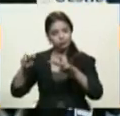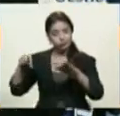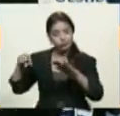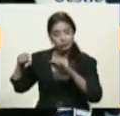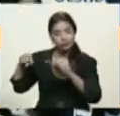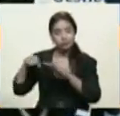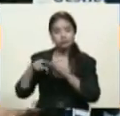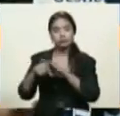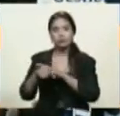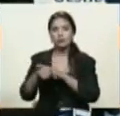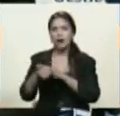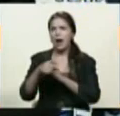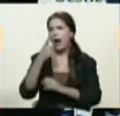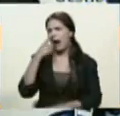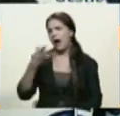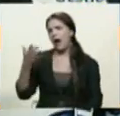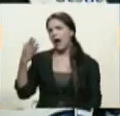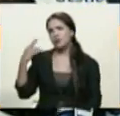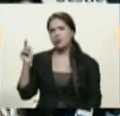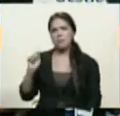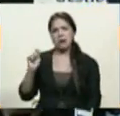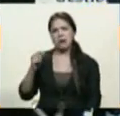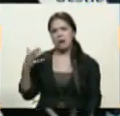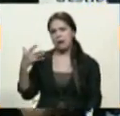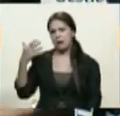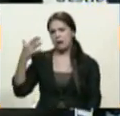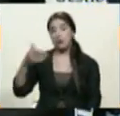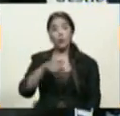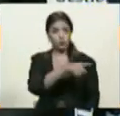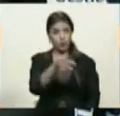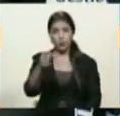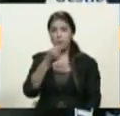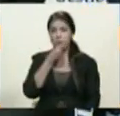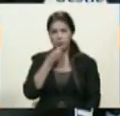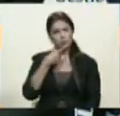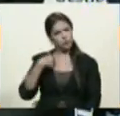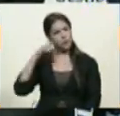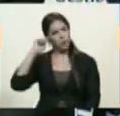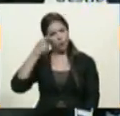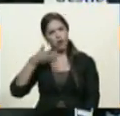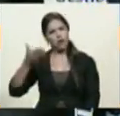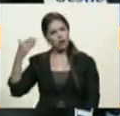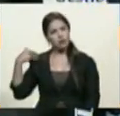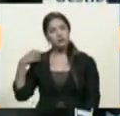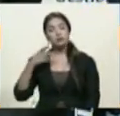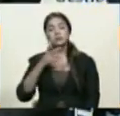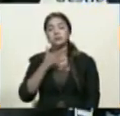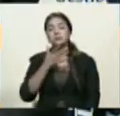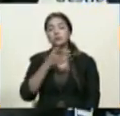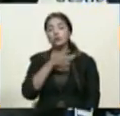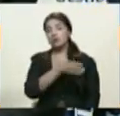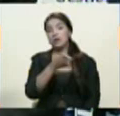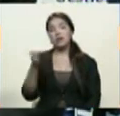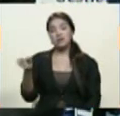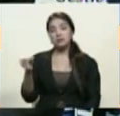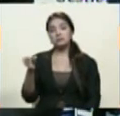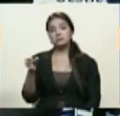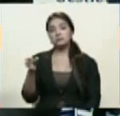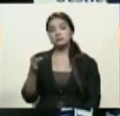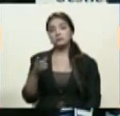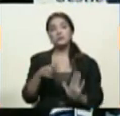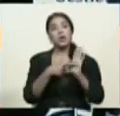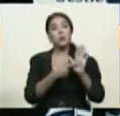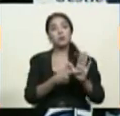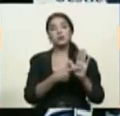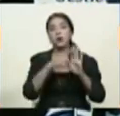no ocurrió en años en meses tres como periodistas yo no recuerdo que se le presentaba a ustedes un diagnóstico un